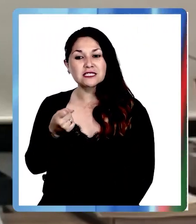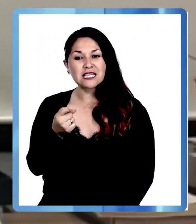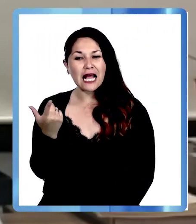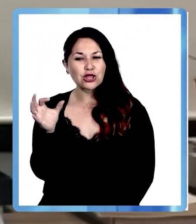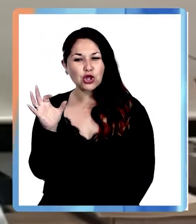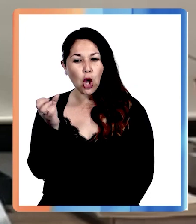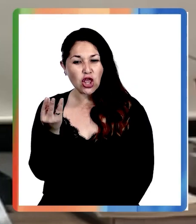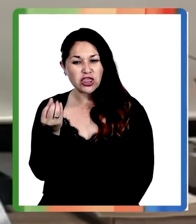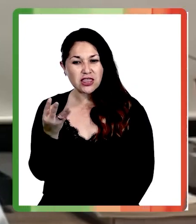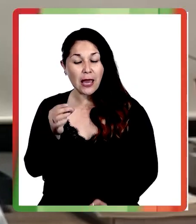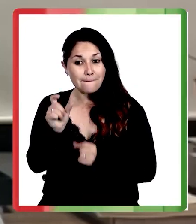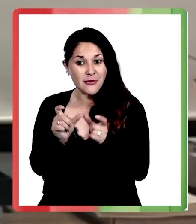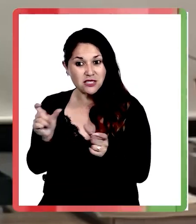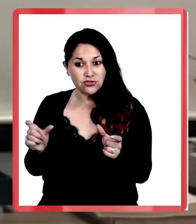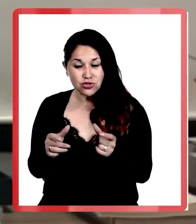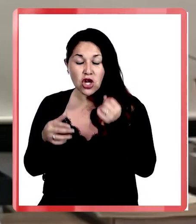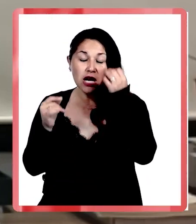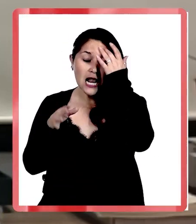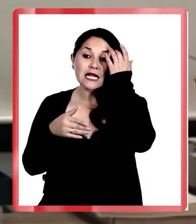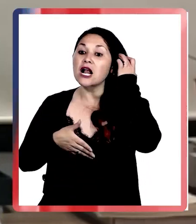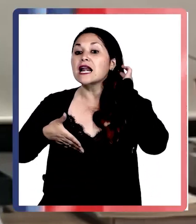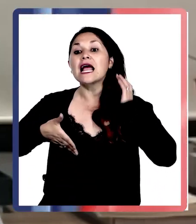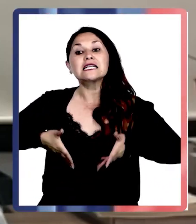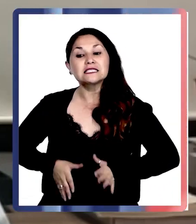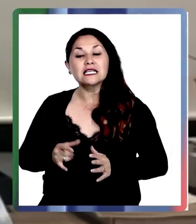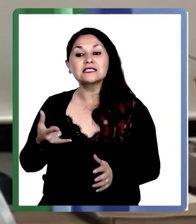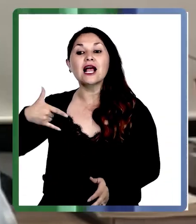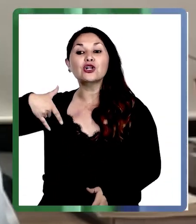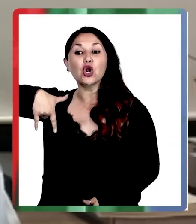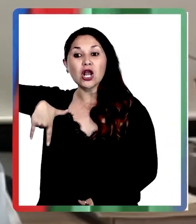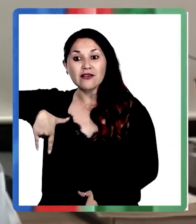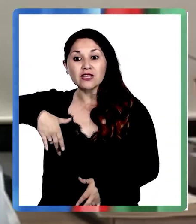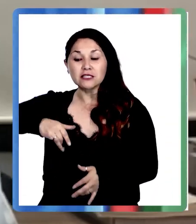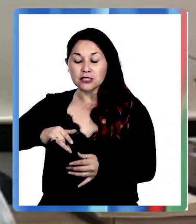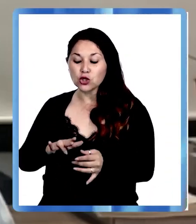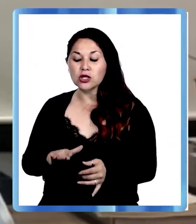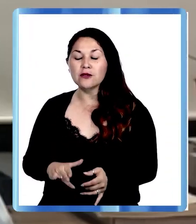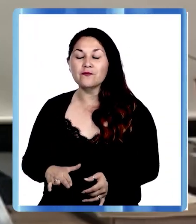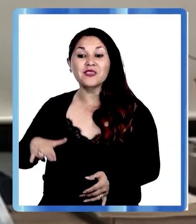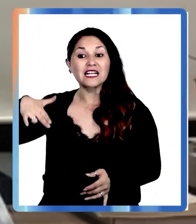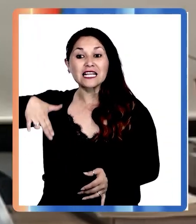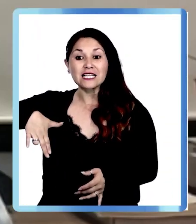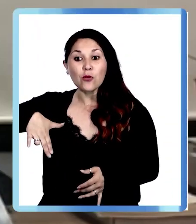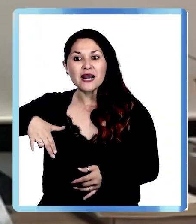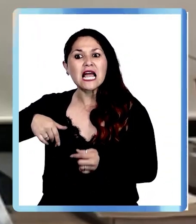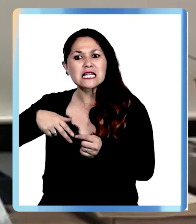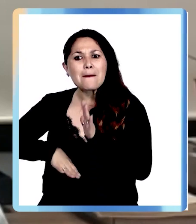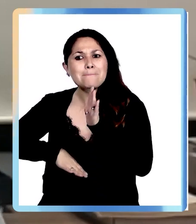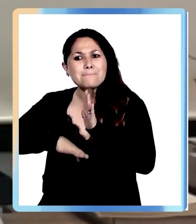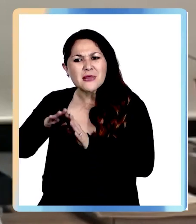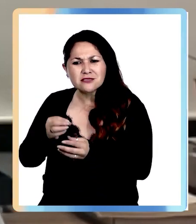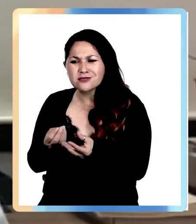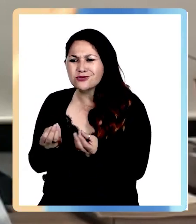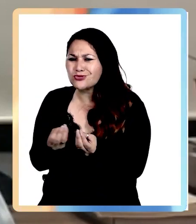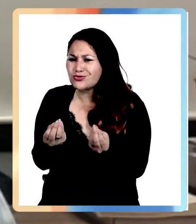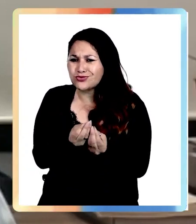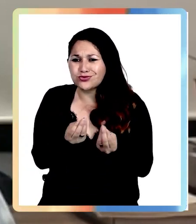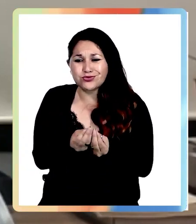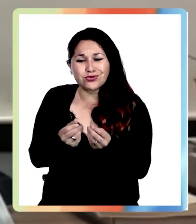personas esperando, mujeres. En cáncer cervicuterino, 3.616 personas, mujeres esperando. El